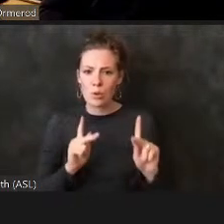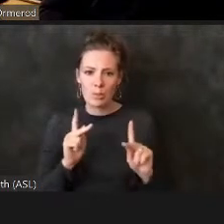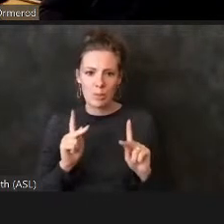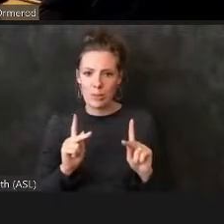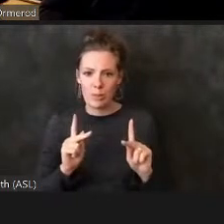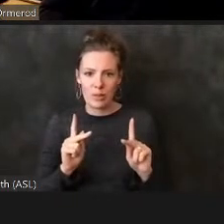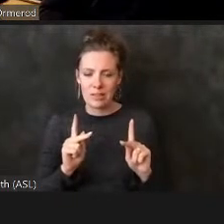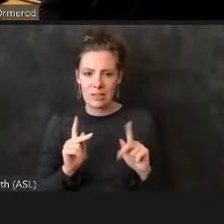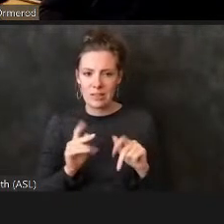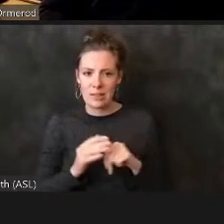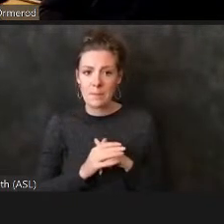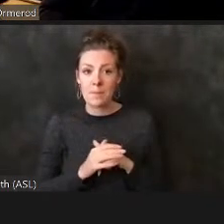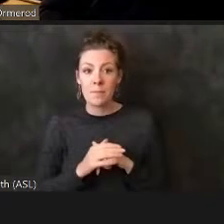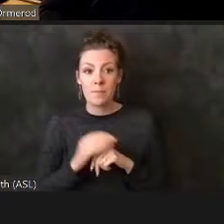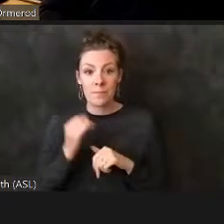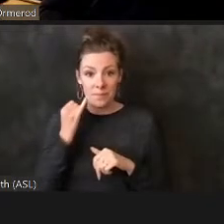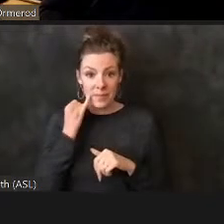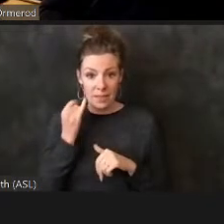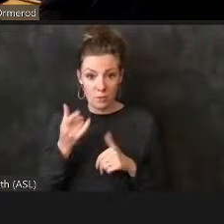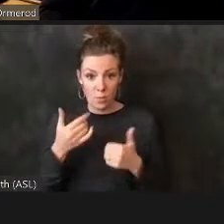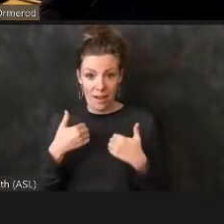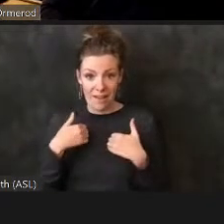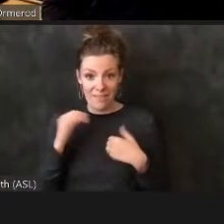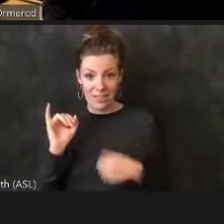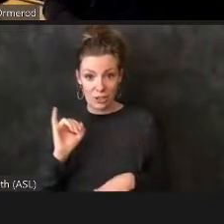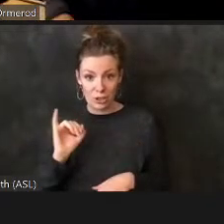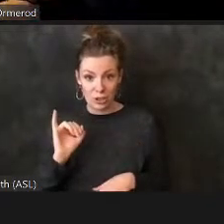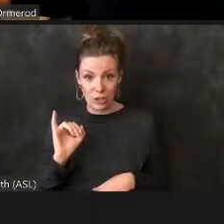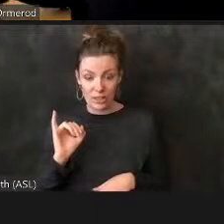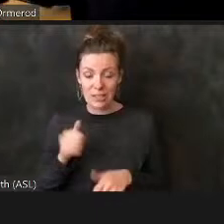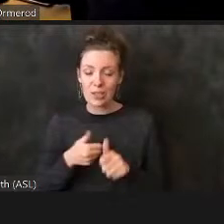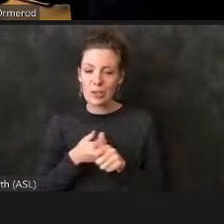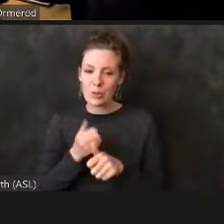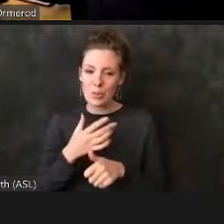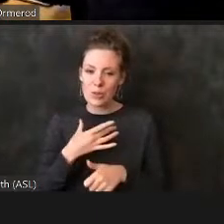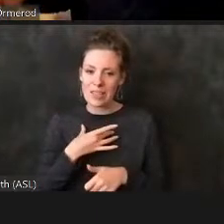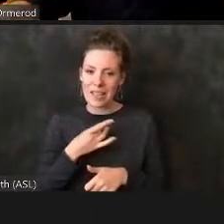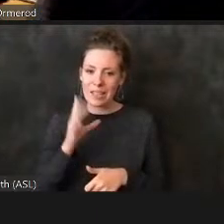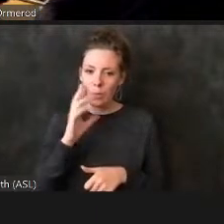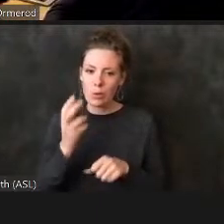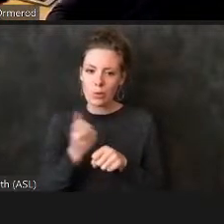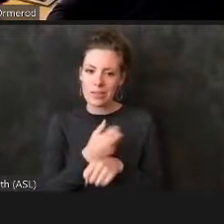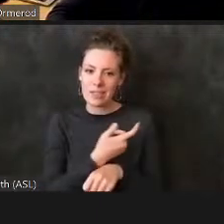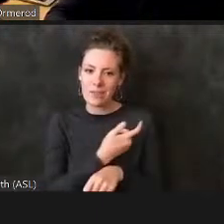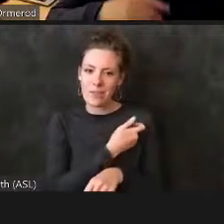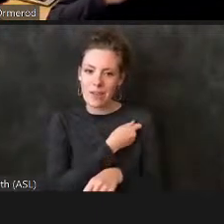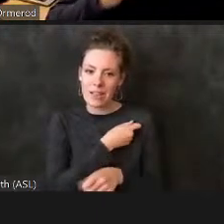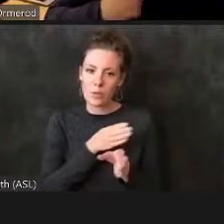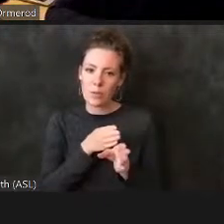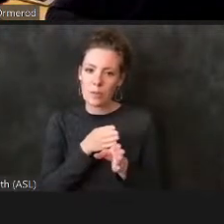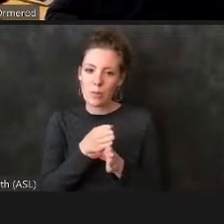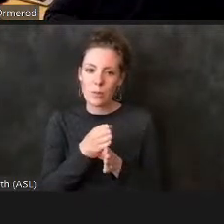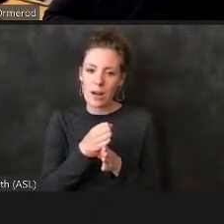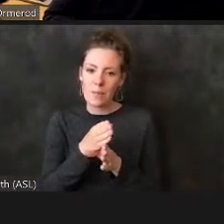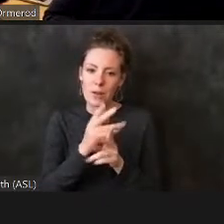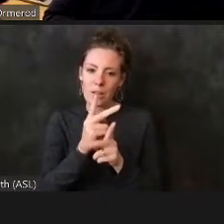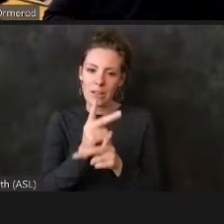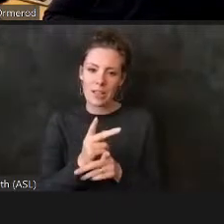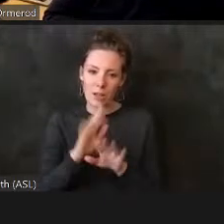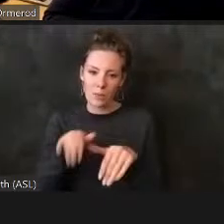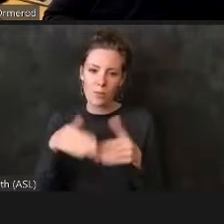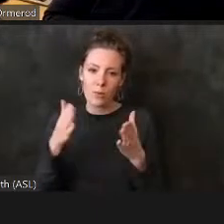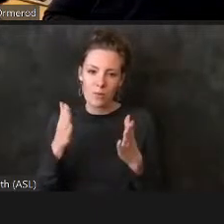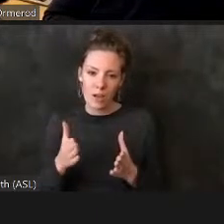el condado no es el que va a vacunar a la gente. Si usted tiene aseguranza, usted regularmente va a recibir su